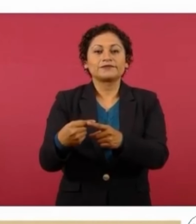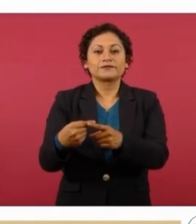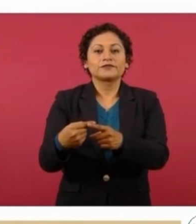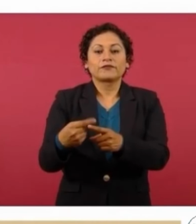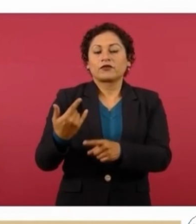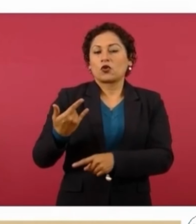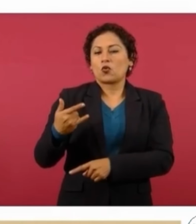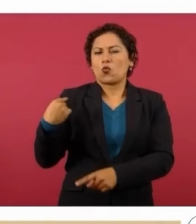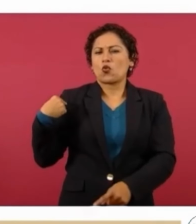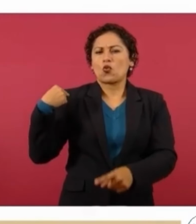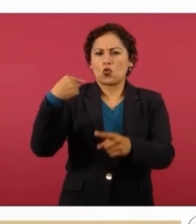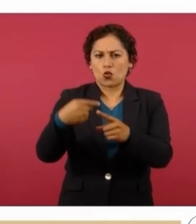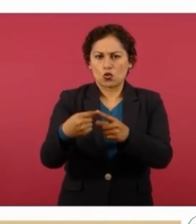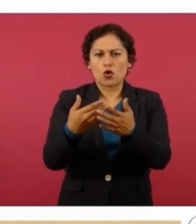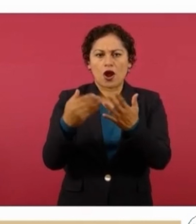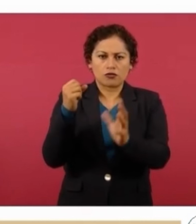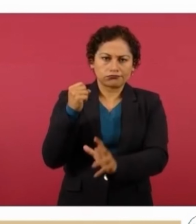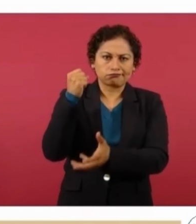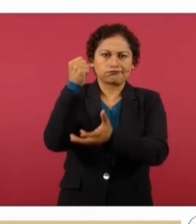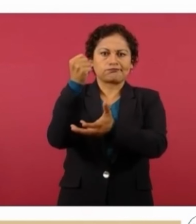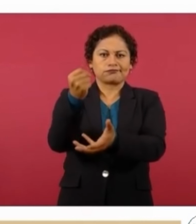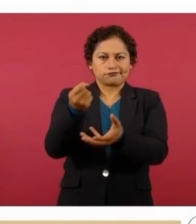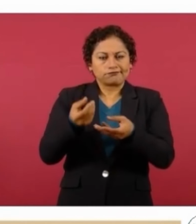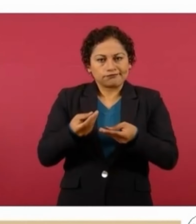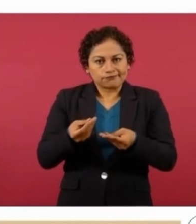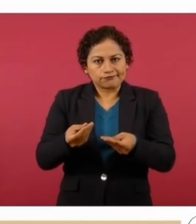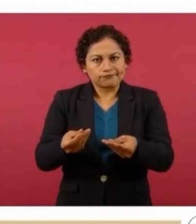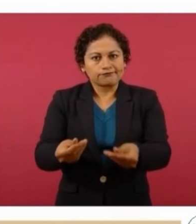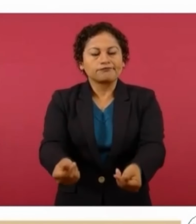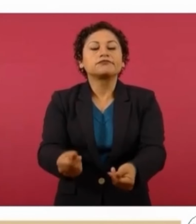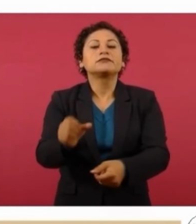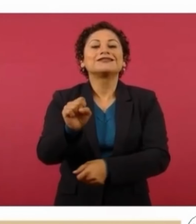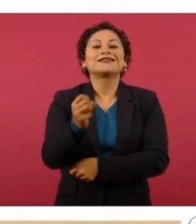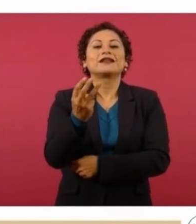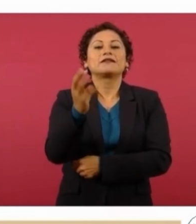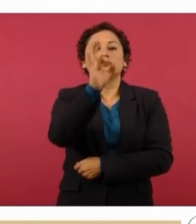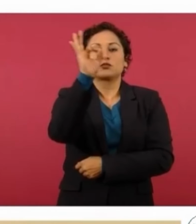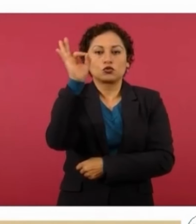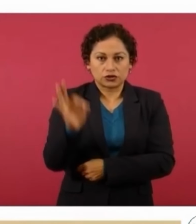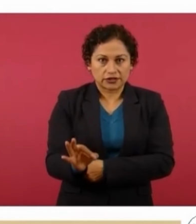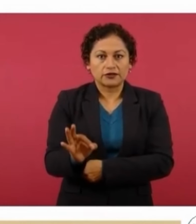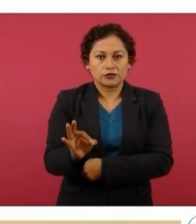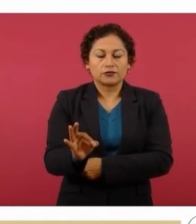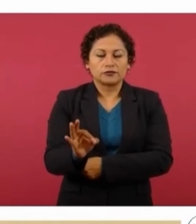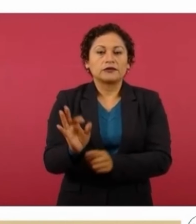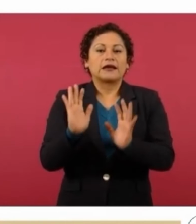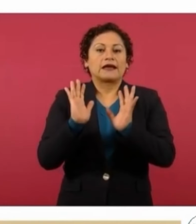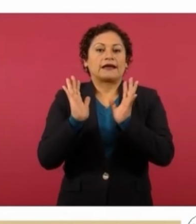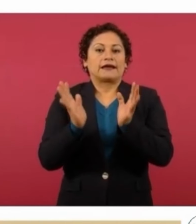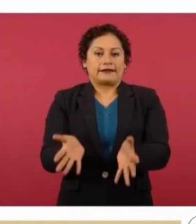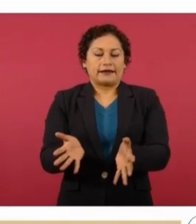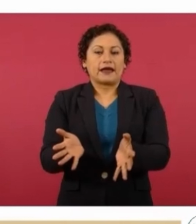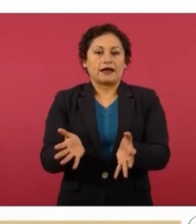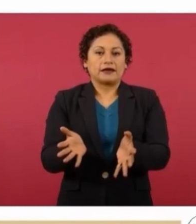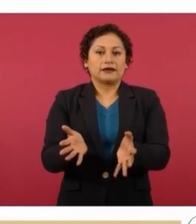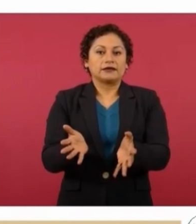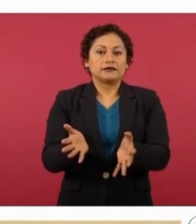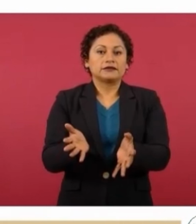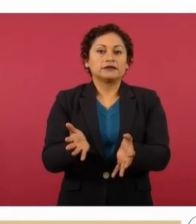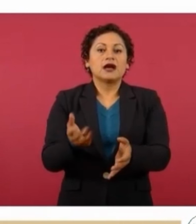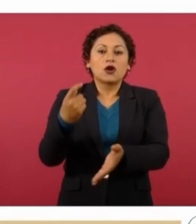días de julio hasta la fecha. Ahí tenemos un ejercicio del 63%, que estamos cubriendo ya con los procesos de adquisición